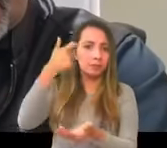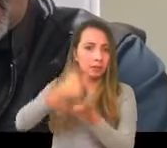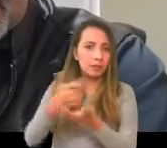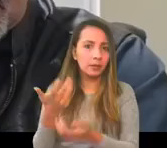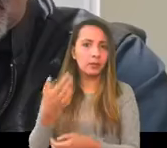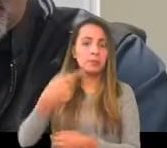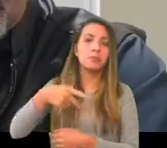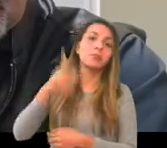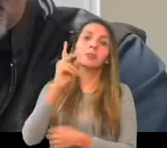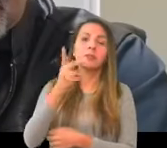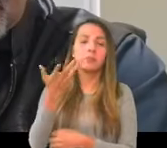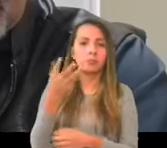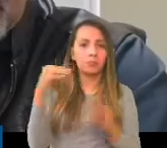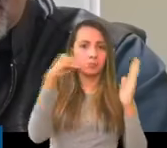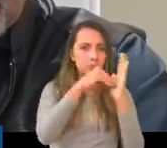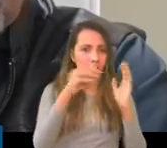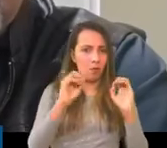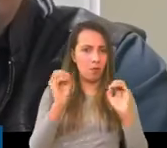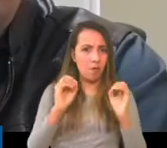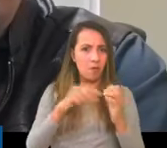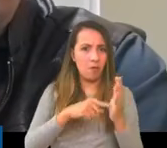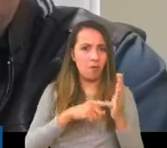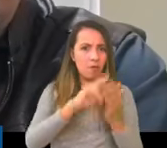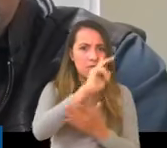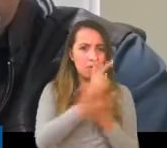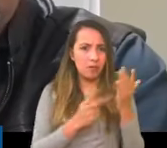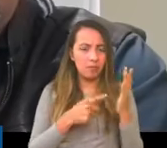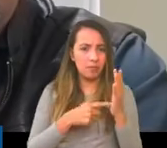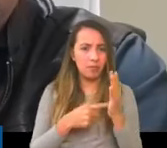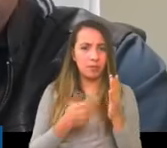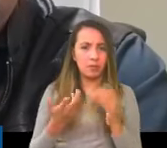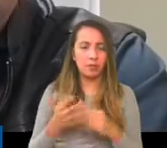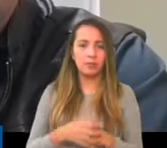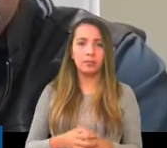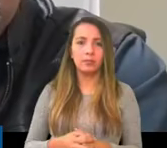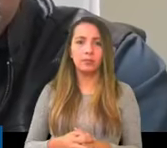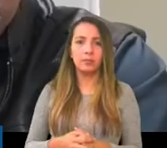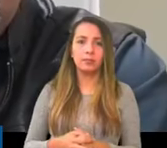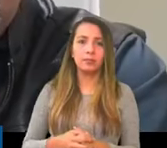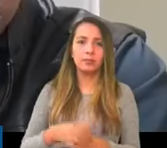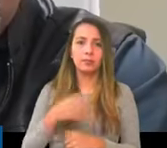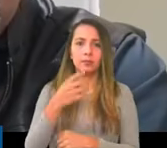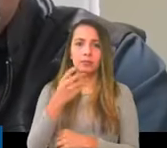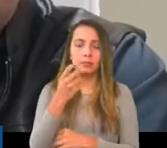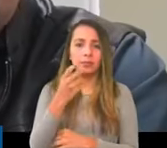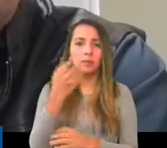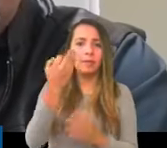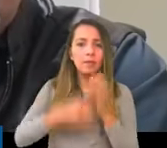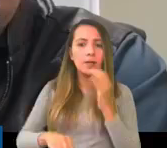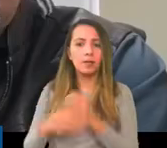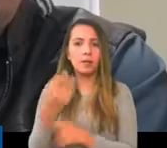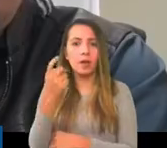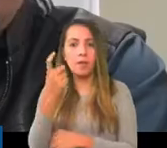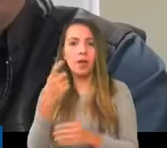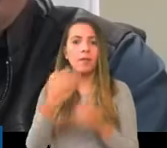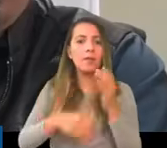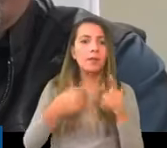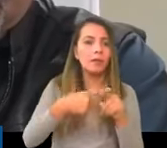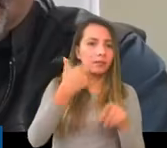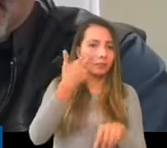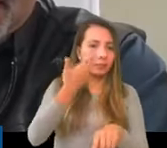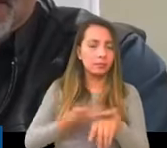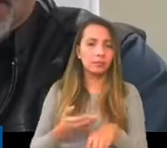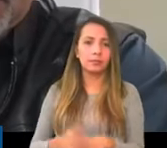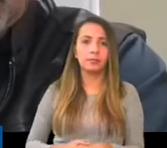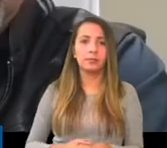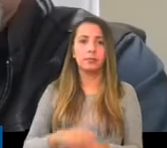esas adecuaciones. O sea, ya aquí ya veo dos temas. Bueno, el tema del pago por un lado y la falta de responsabilidad del otro. Bueno, mira, el